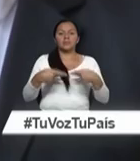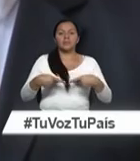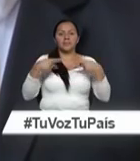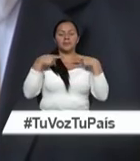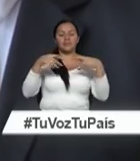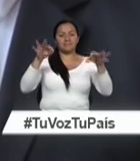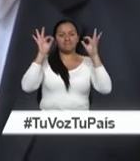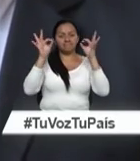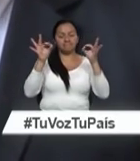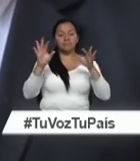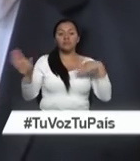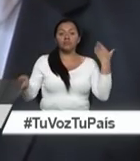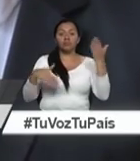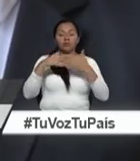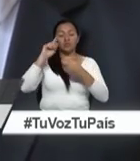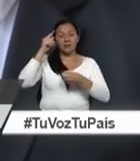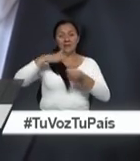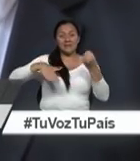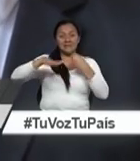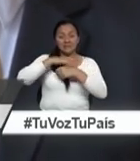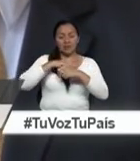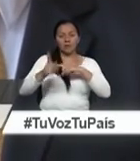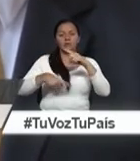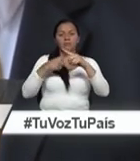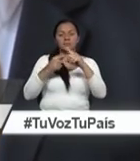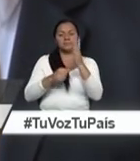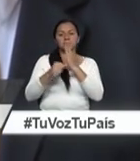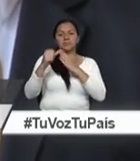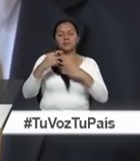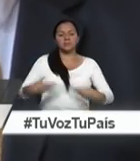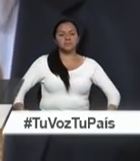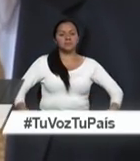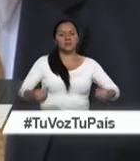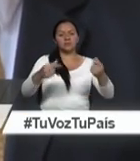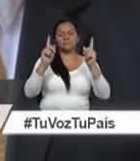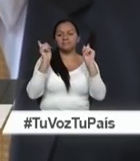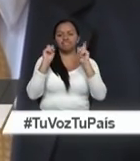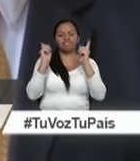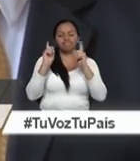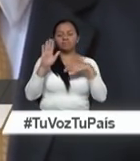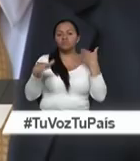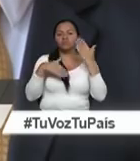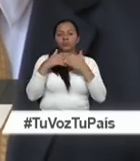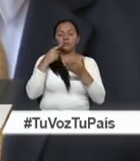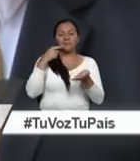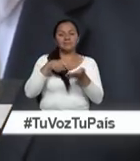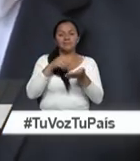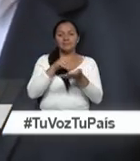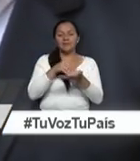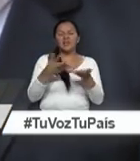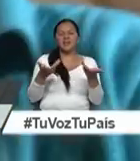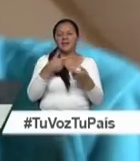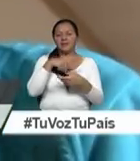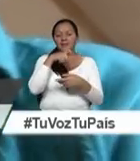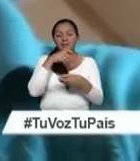Para nosotros como Estado, como Ministerio, no será un gasto los recursos que destinemos a este sector, sino que siempre será una